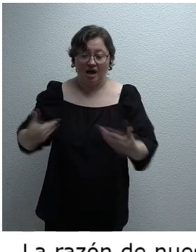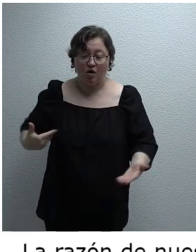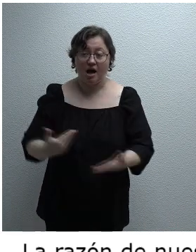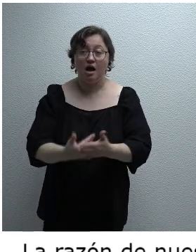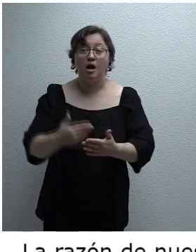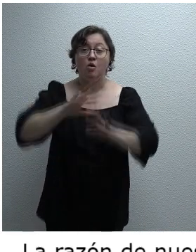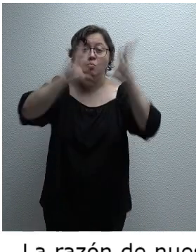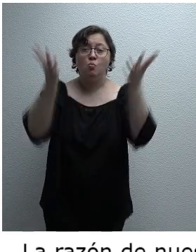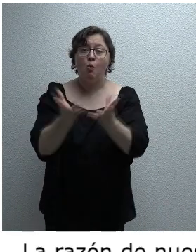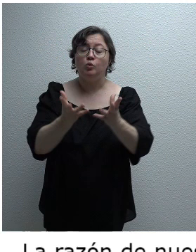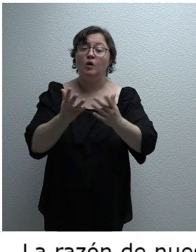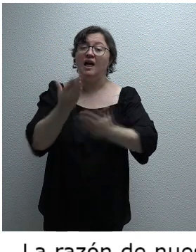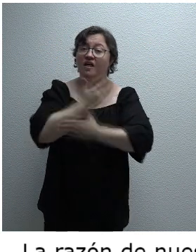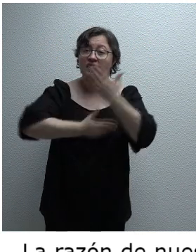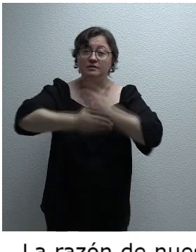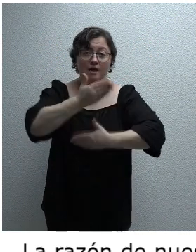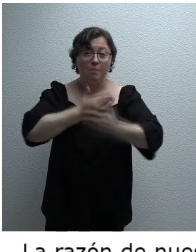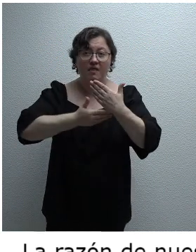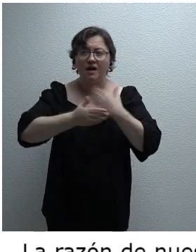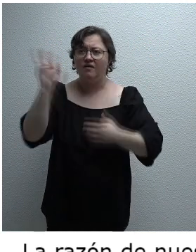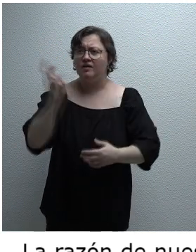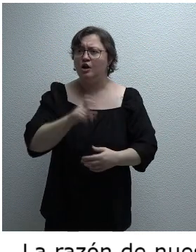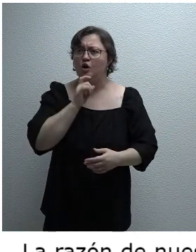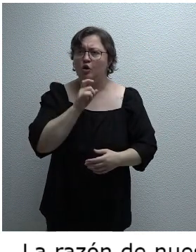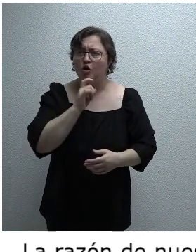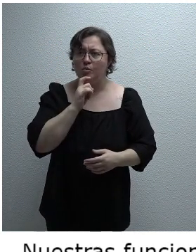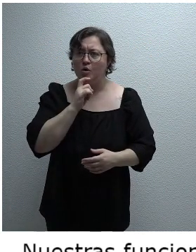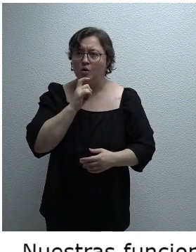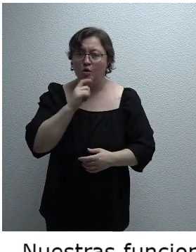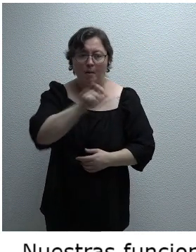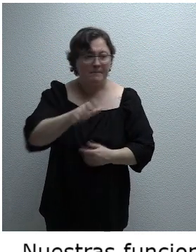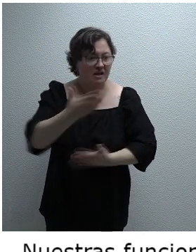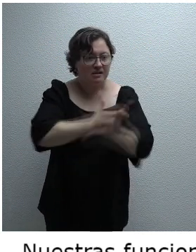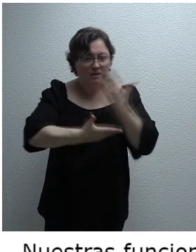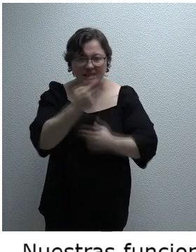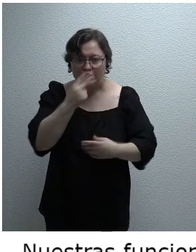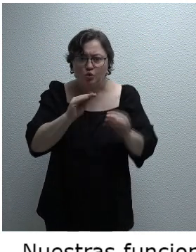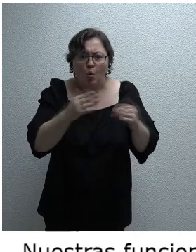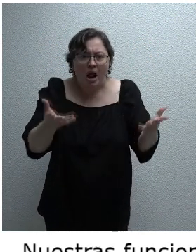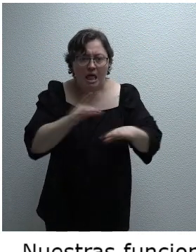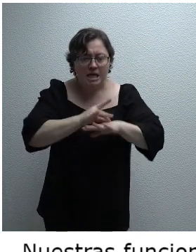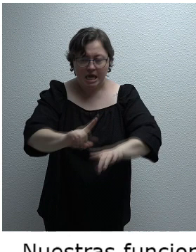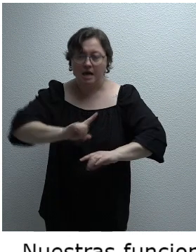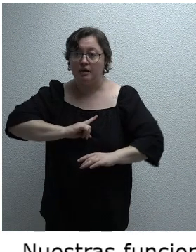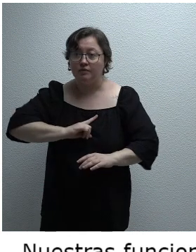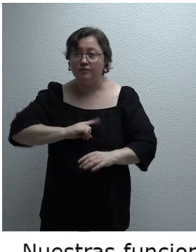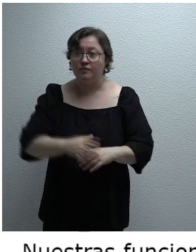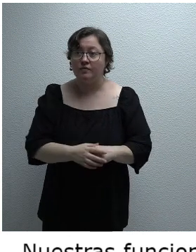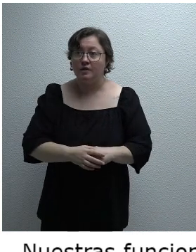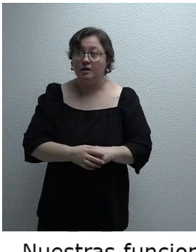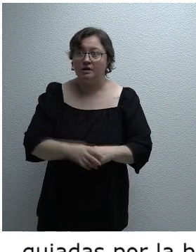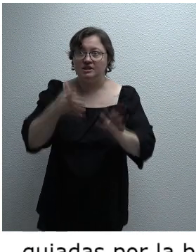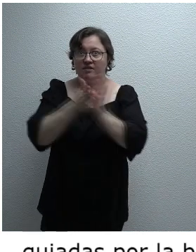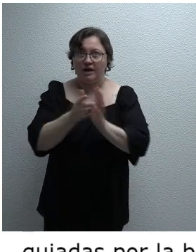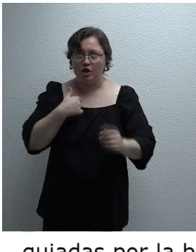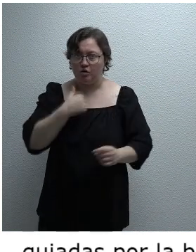la discapacidad iban guiadas por la búsqueda de cuál era el interés de las personas con discapacidad. Como comprenderéis, entonces somos los